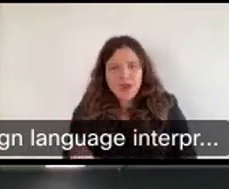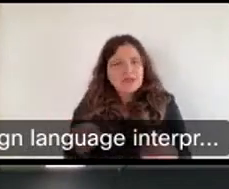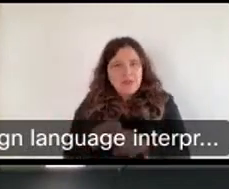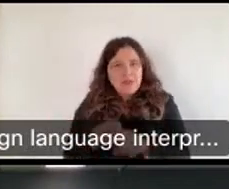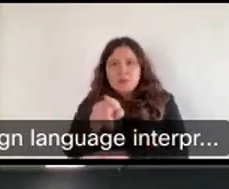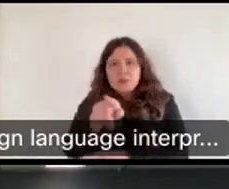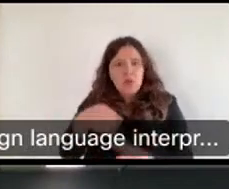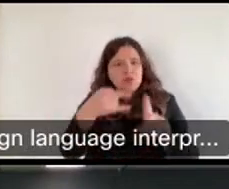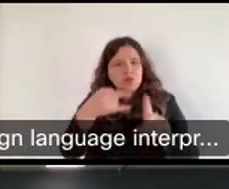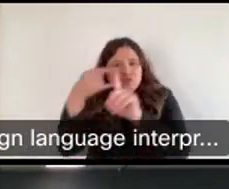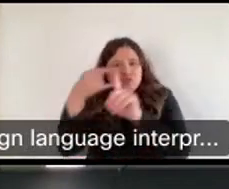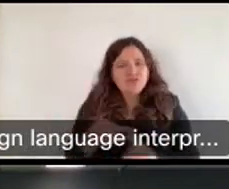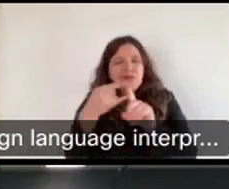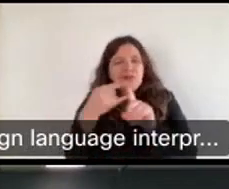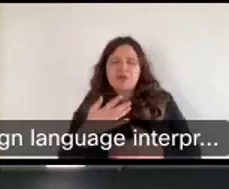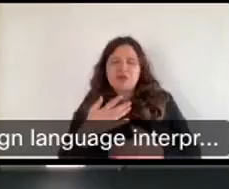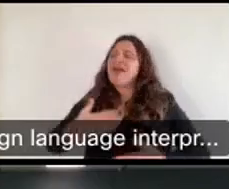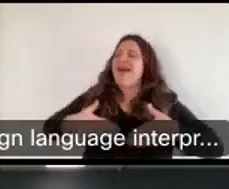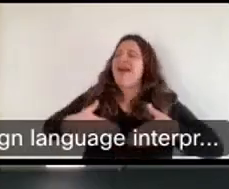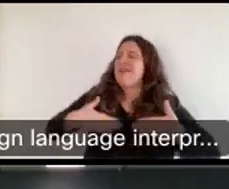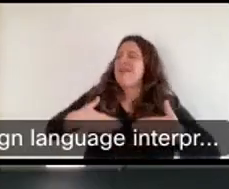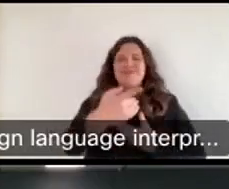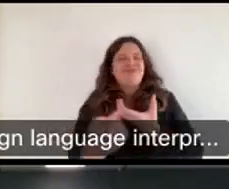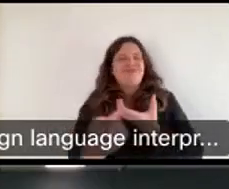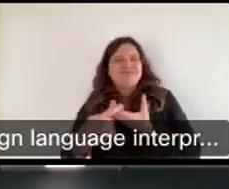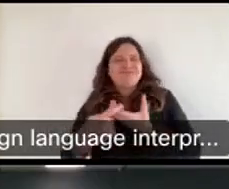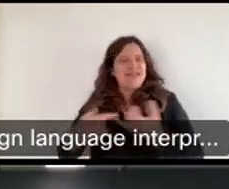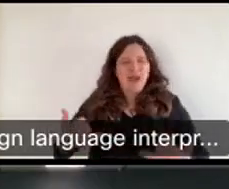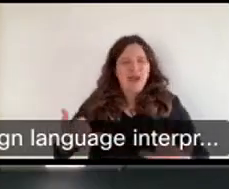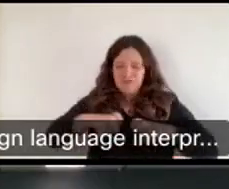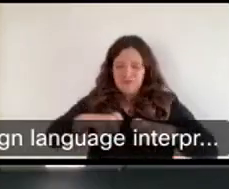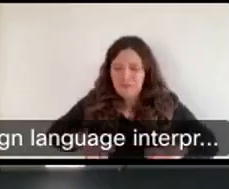un gusto estar acompañado por ustedes en este panel.